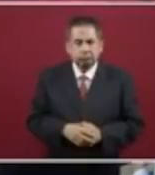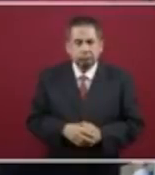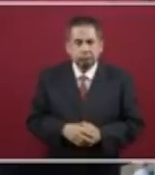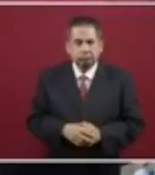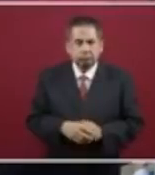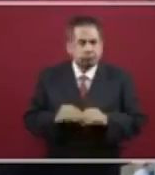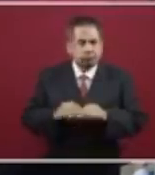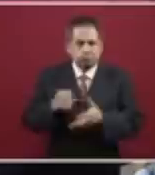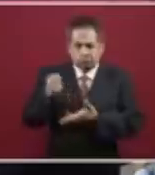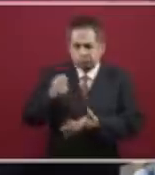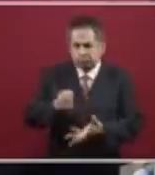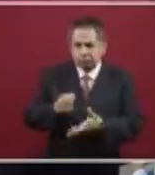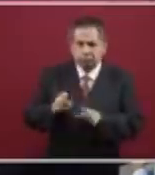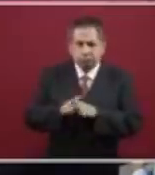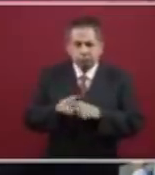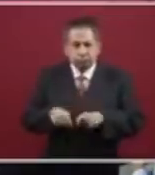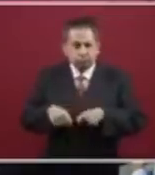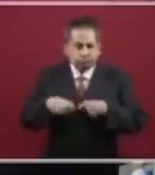del presupuesto.